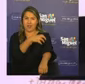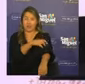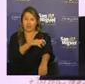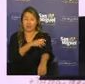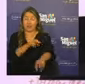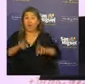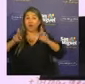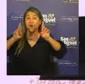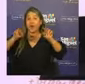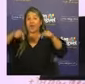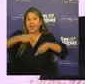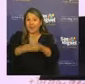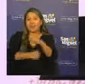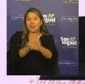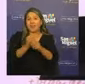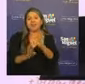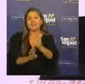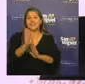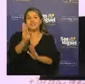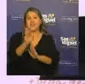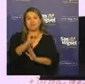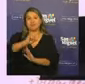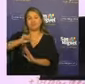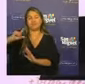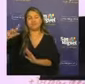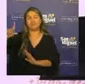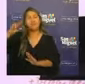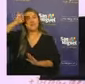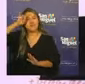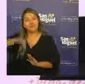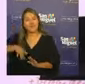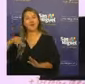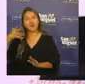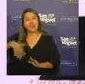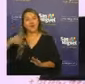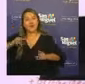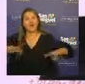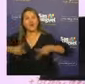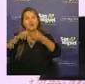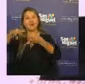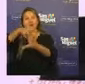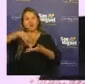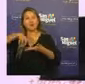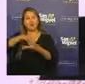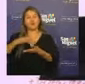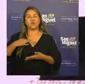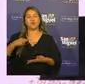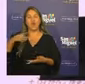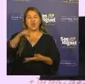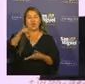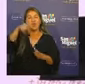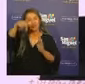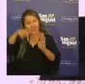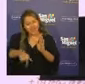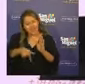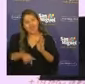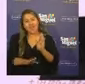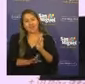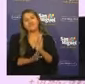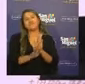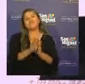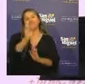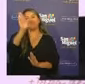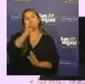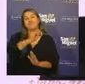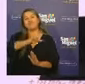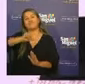año sigan subiendo. Porque ¿saben lo importante? Construir una ciudad de abajo para arriba, con las